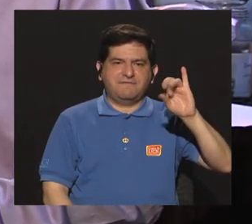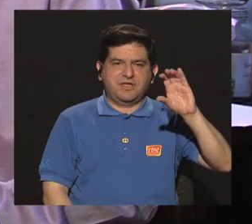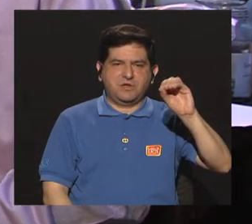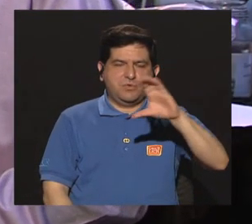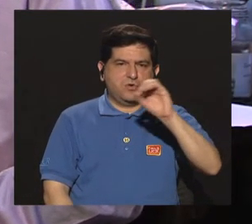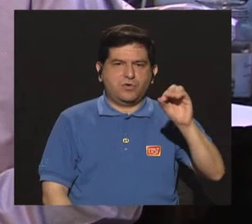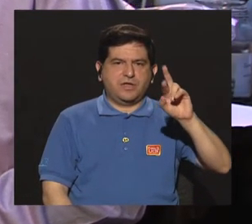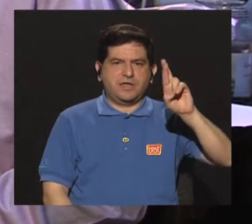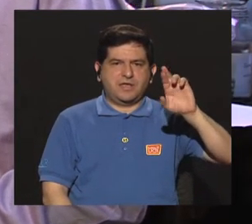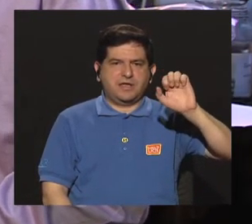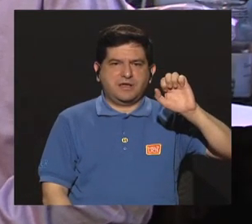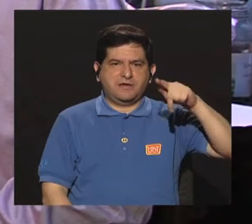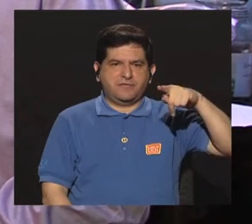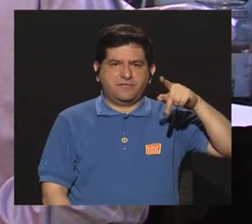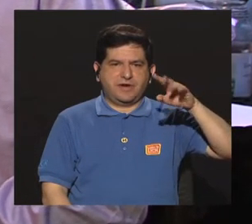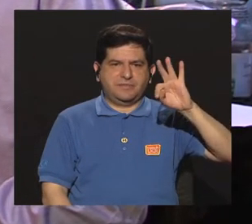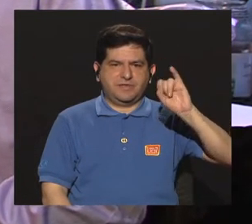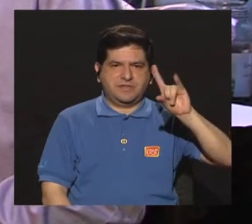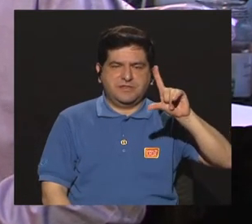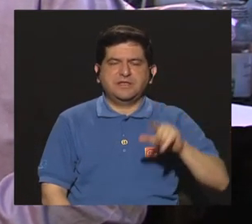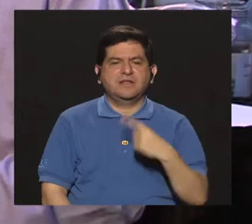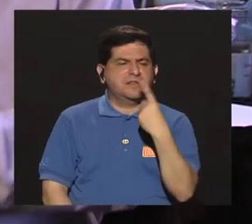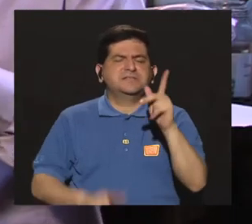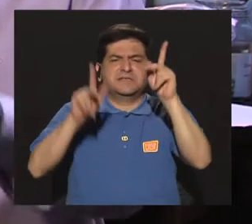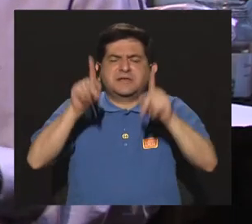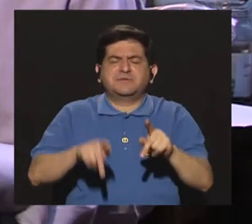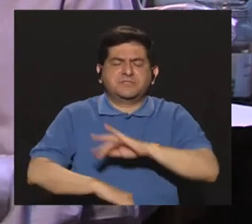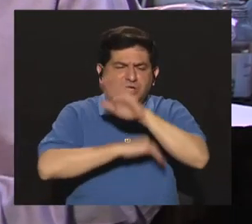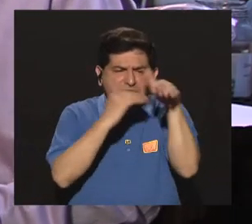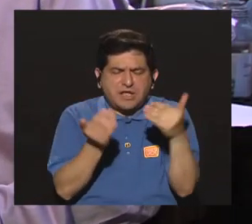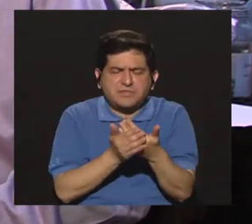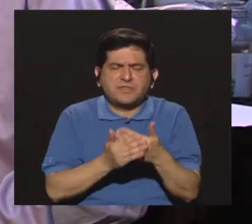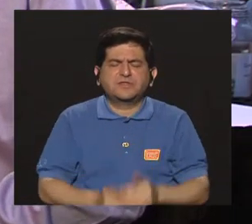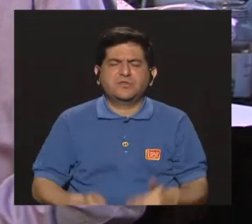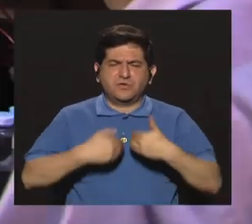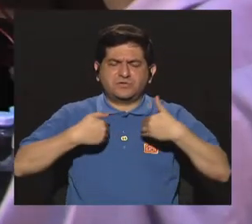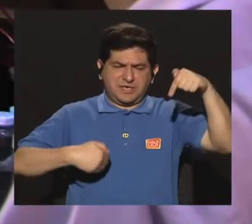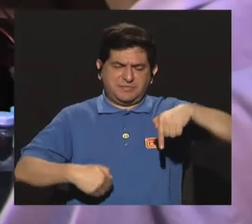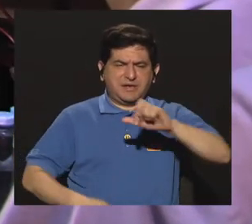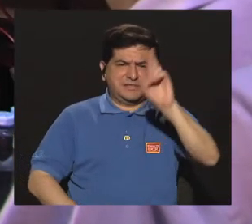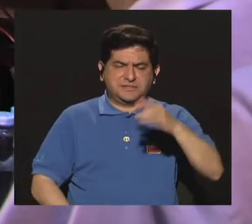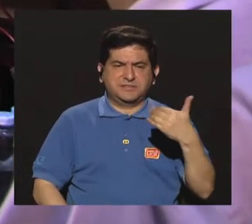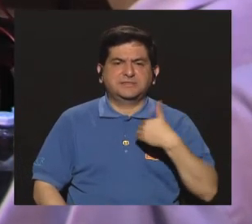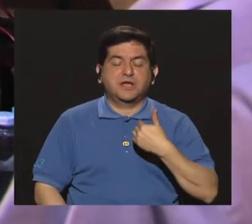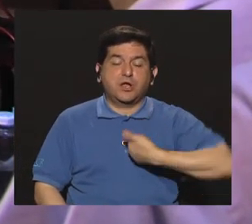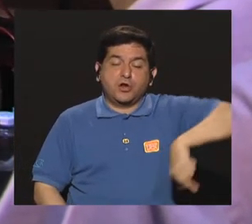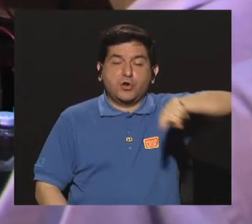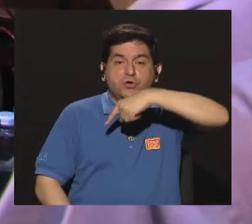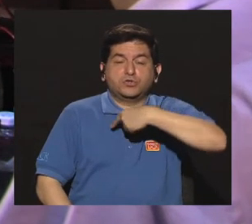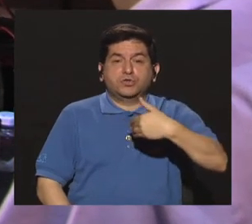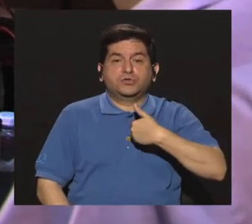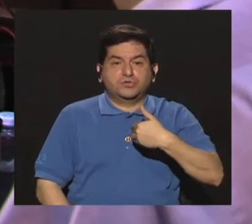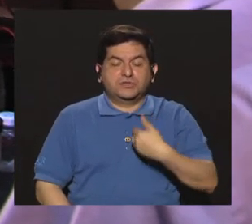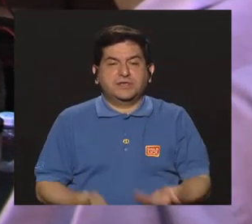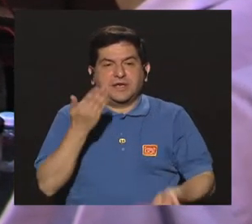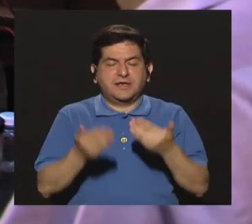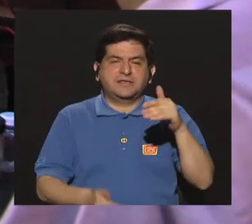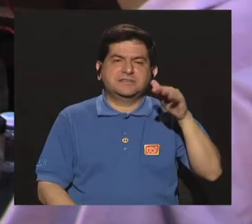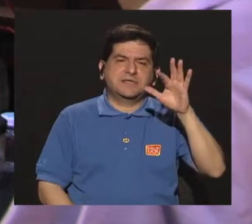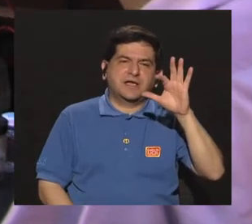decirle a nuestros televidentes de todo los reprentantes en costa rica bueno nosotros tenemos prácticamente